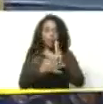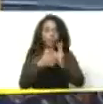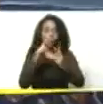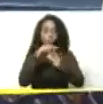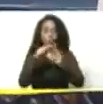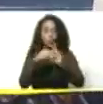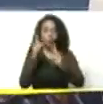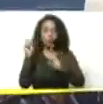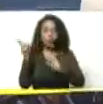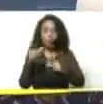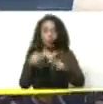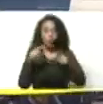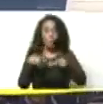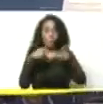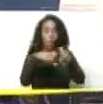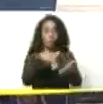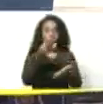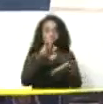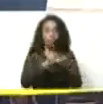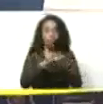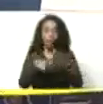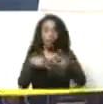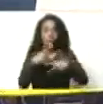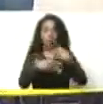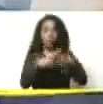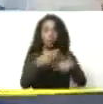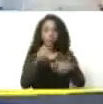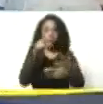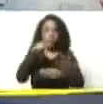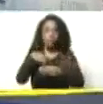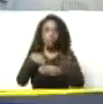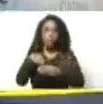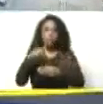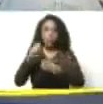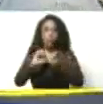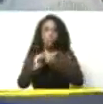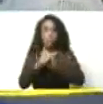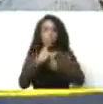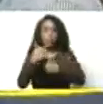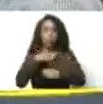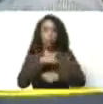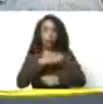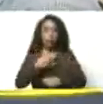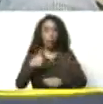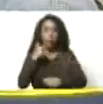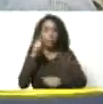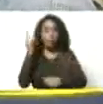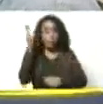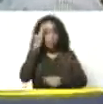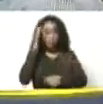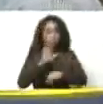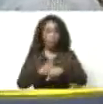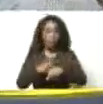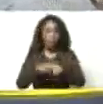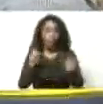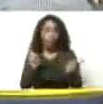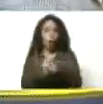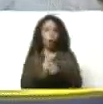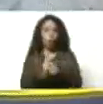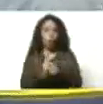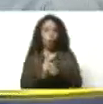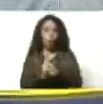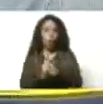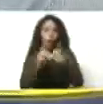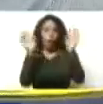acto donde fuimos certificados como producto semilla de papa corro esto es muy importante presidenta que queremos recalcar porque sabemos que el tiempo inteligente es corto la